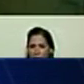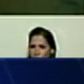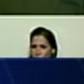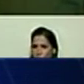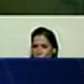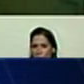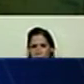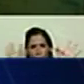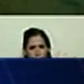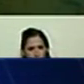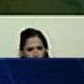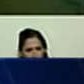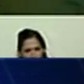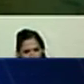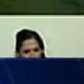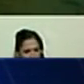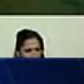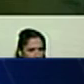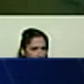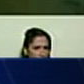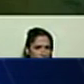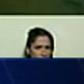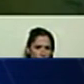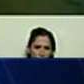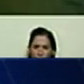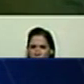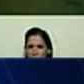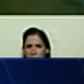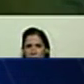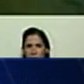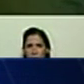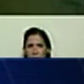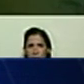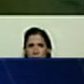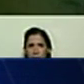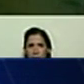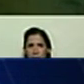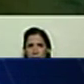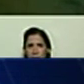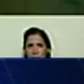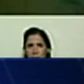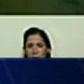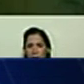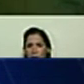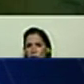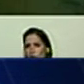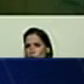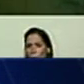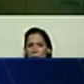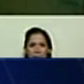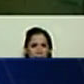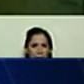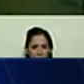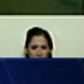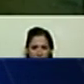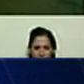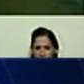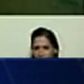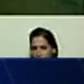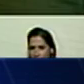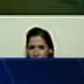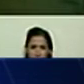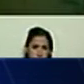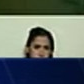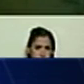actitud entreguista y genuflexa en cuanto al diferendo limítrofe que mantenemos desde hace más de un